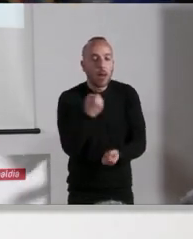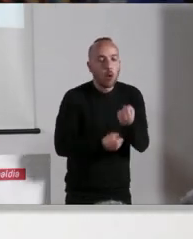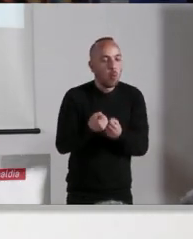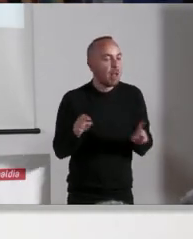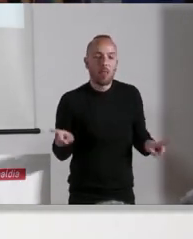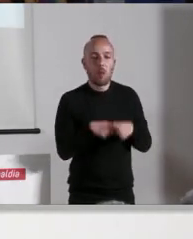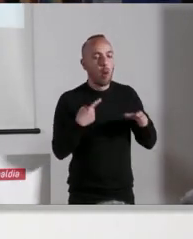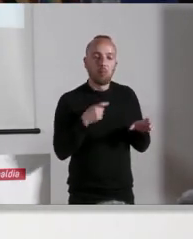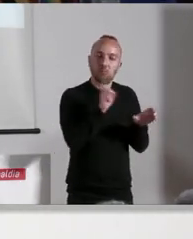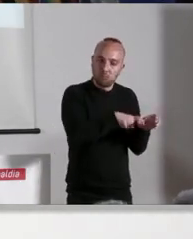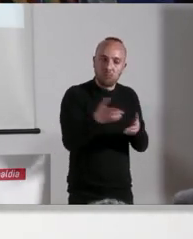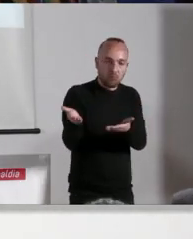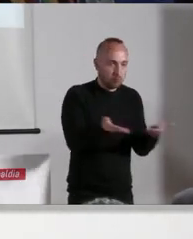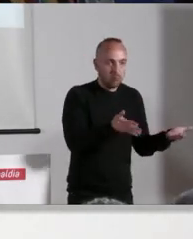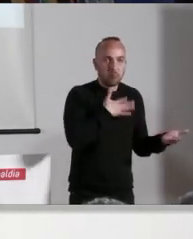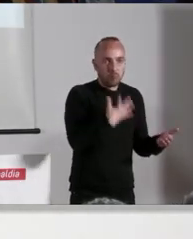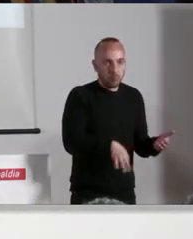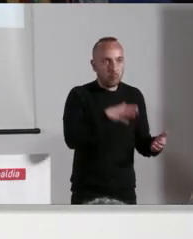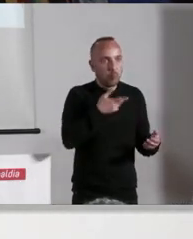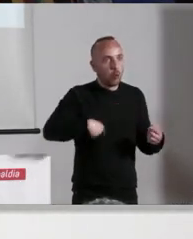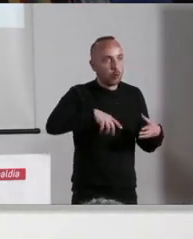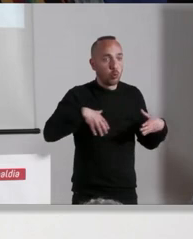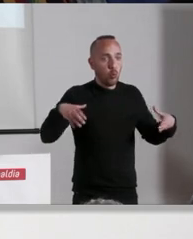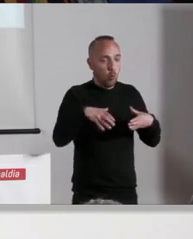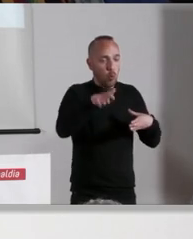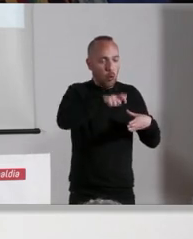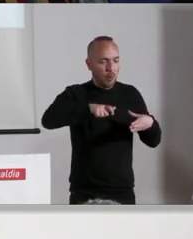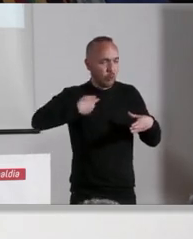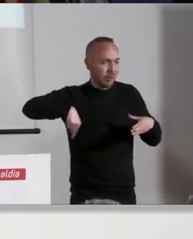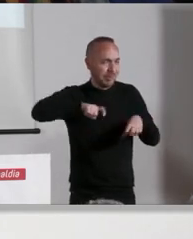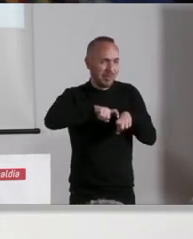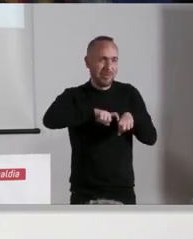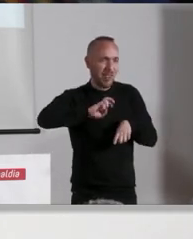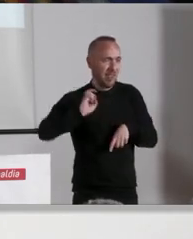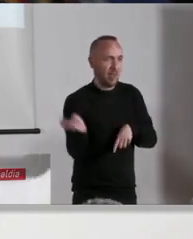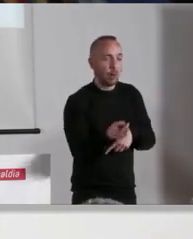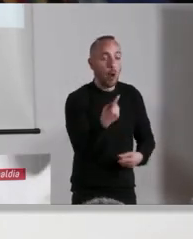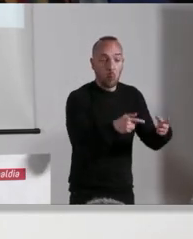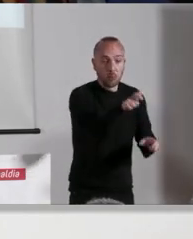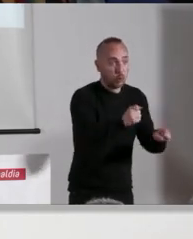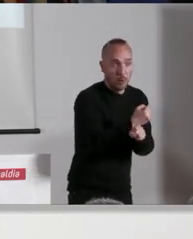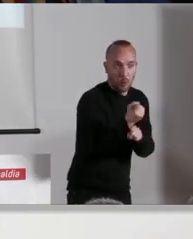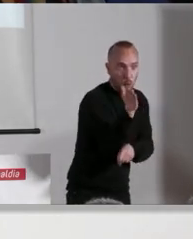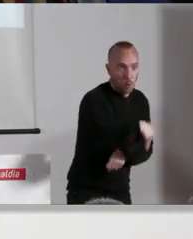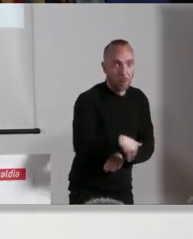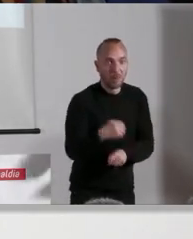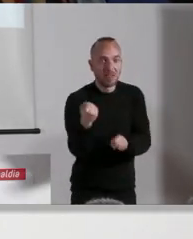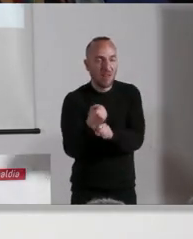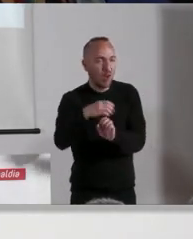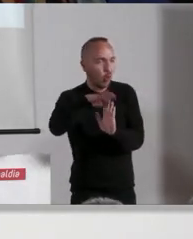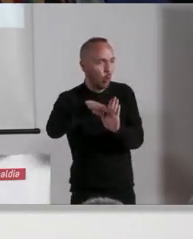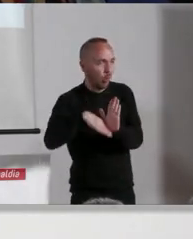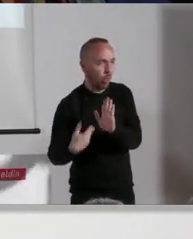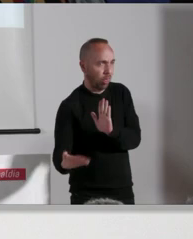estamos en un grupo de gente muy diverso en el que hay gente que no tiene trabajo o un trabajo precario o gente